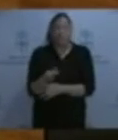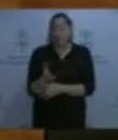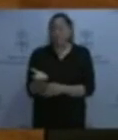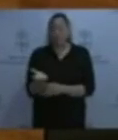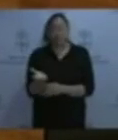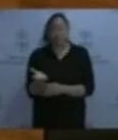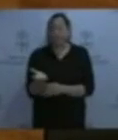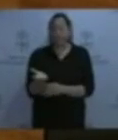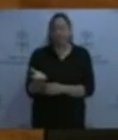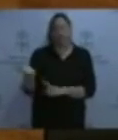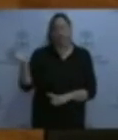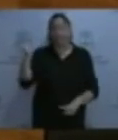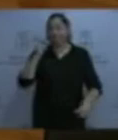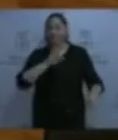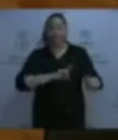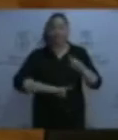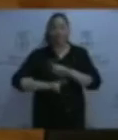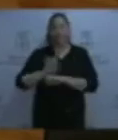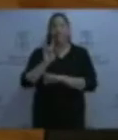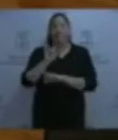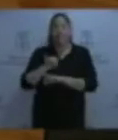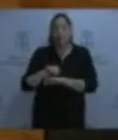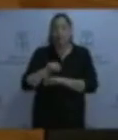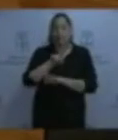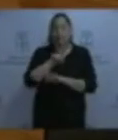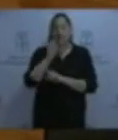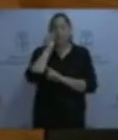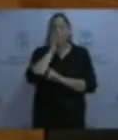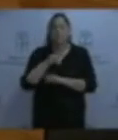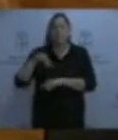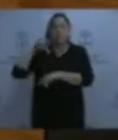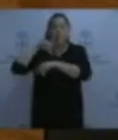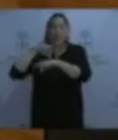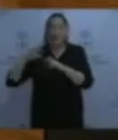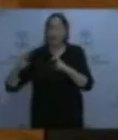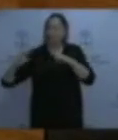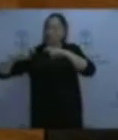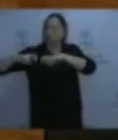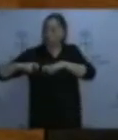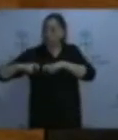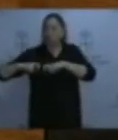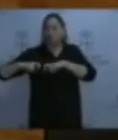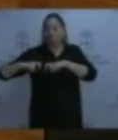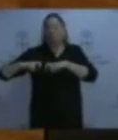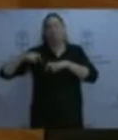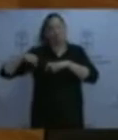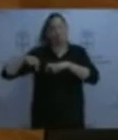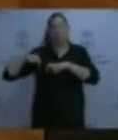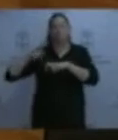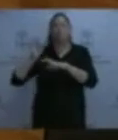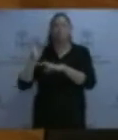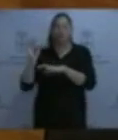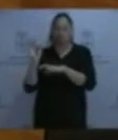Y el hecho de que decidiera reunirse con los pediatras para solucionarlo, la verdad que lleva un paso en una buena dirección. Hay